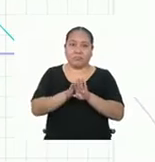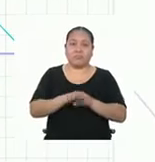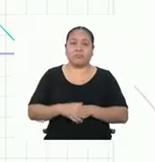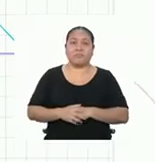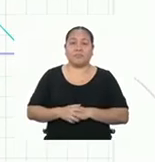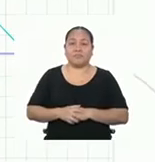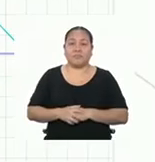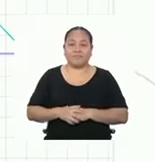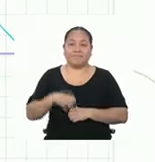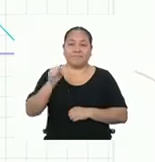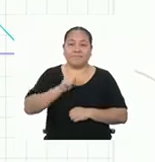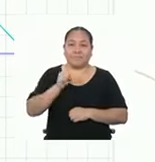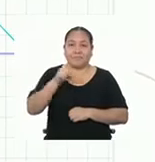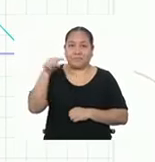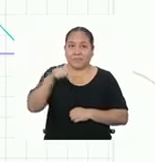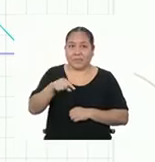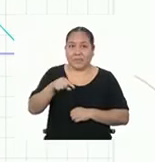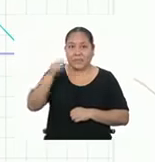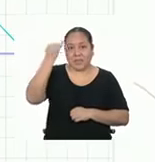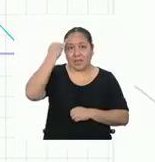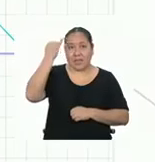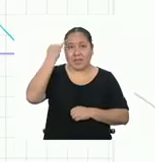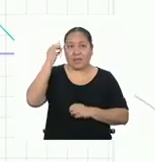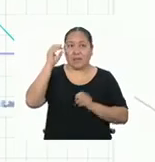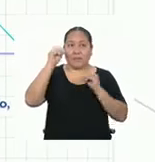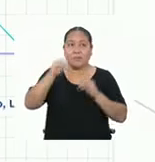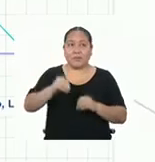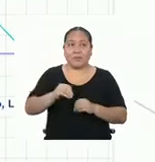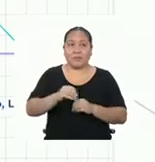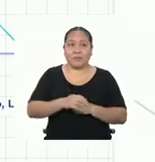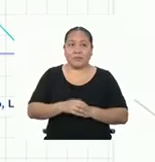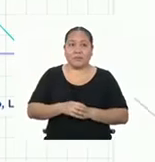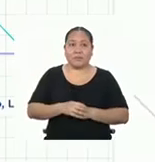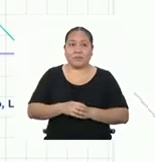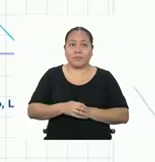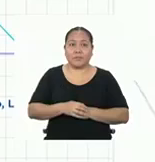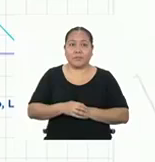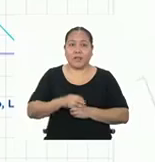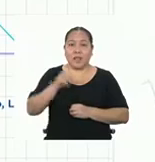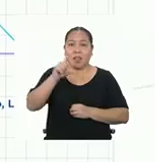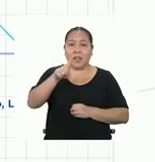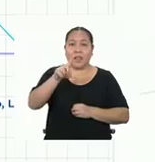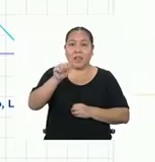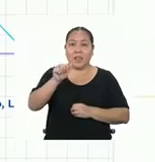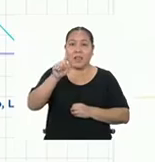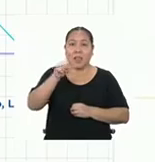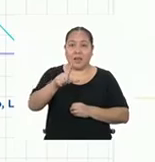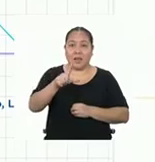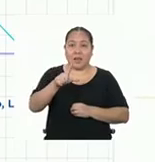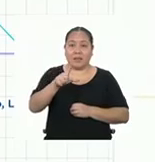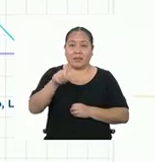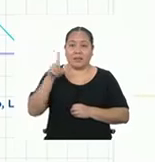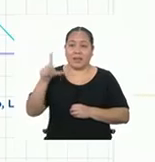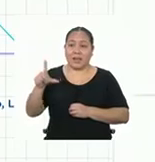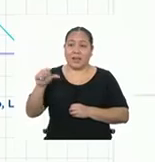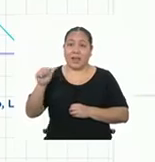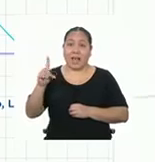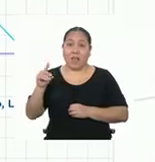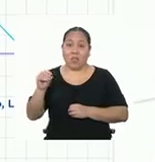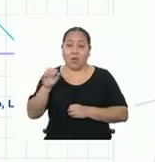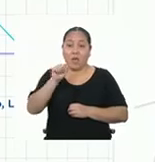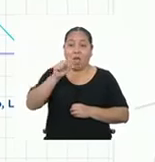Así es Y a este criterio se le denomina LAL Que es la abreviatura de LADO